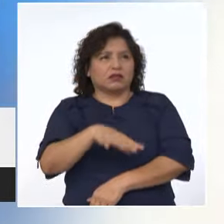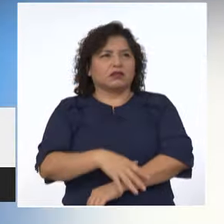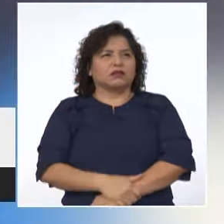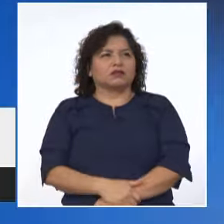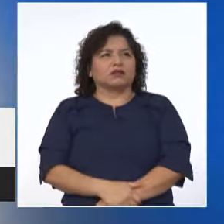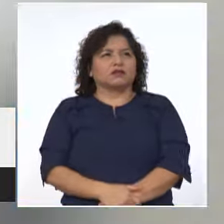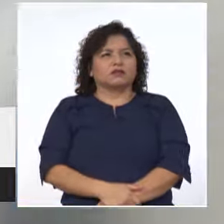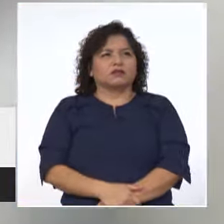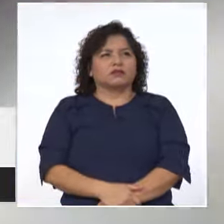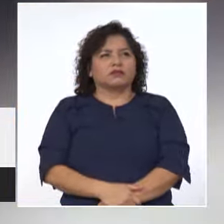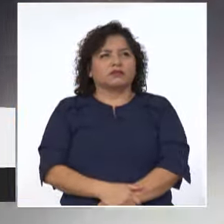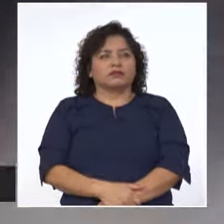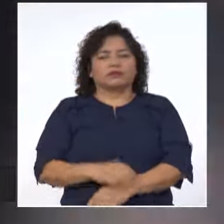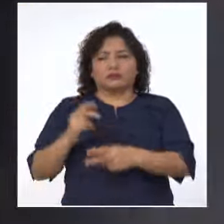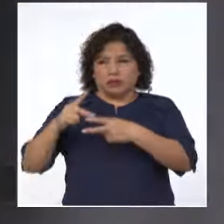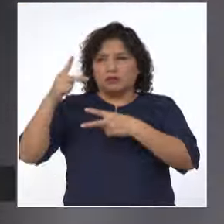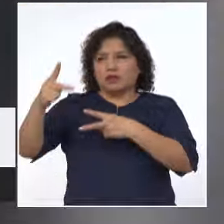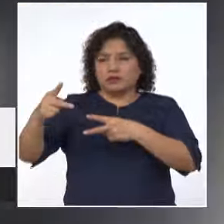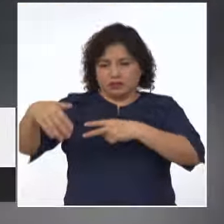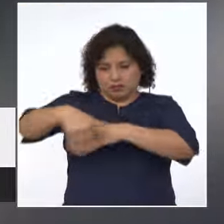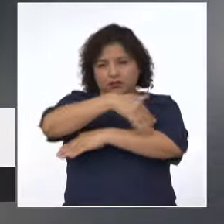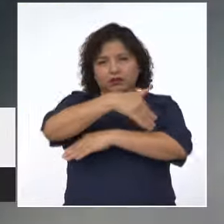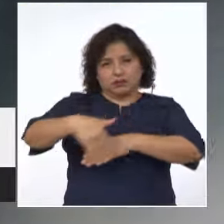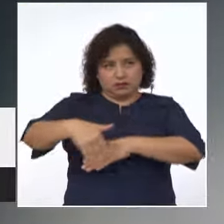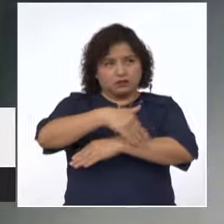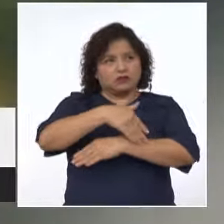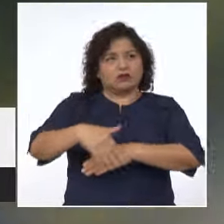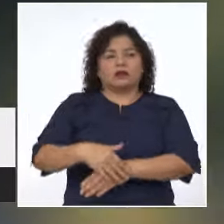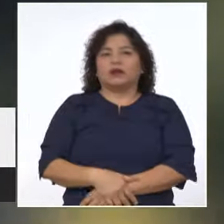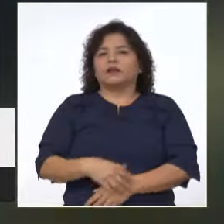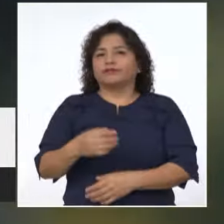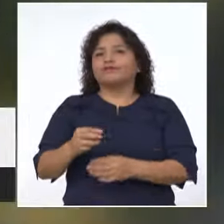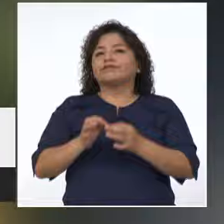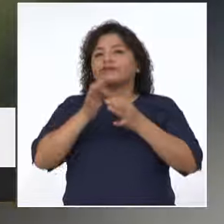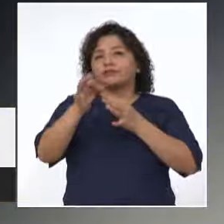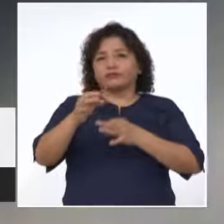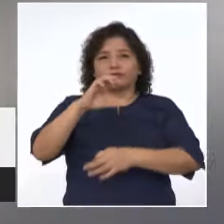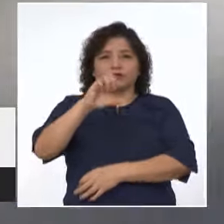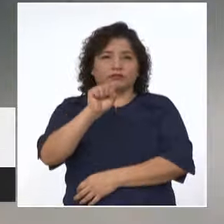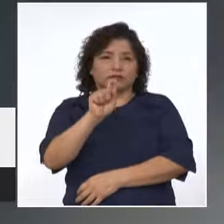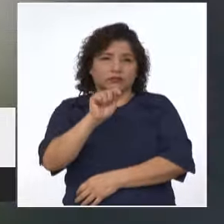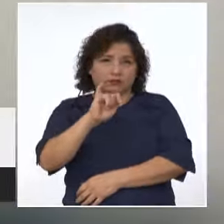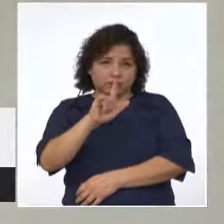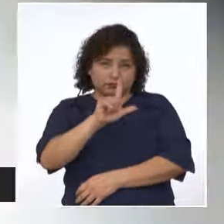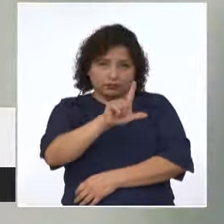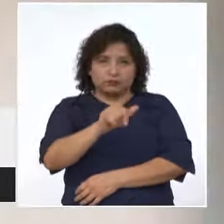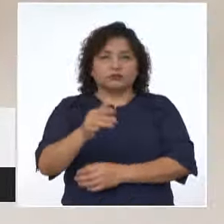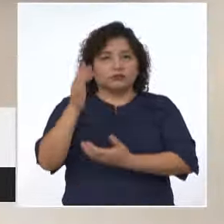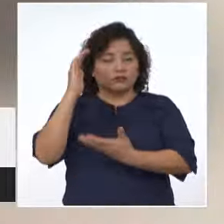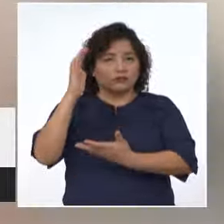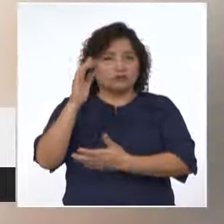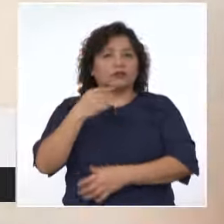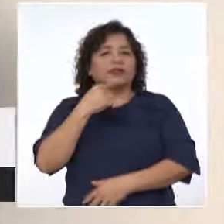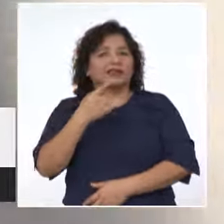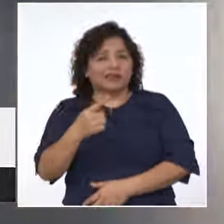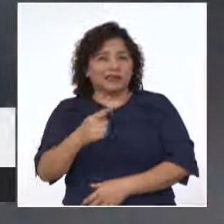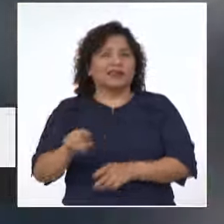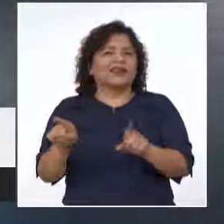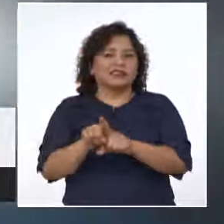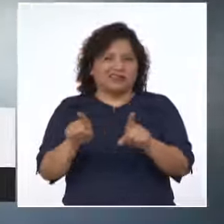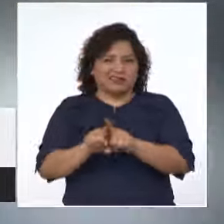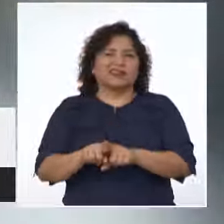Me han reventado. Vecinos de la avenida Irázola, en el distrito de Castilla, Piura, aseguran que la delincuencia